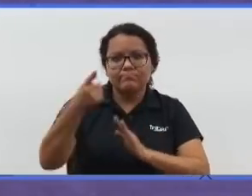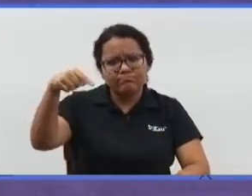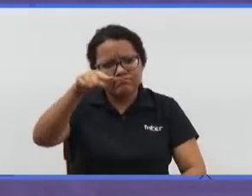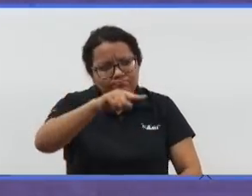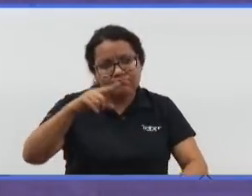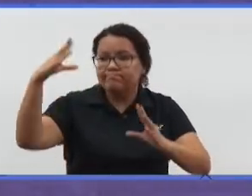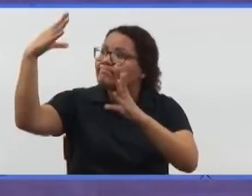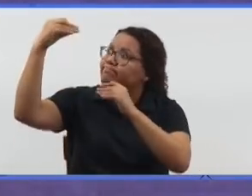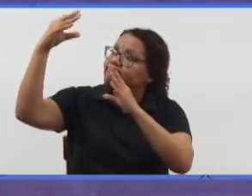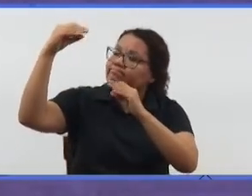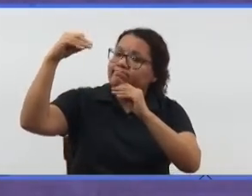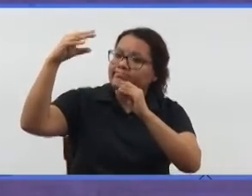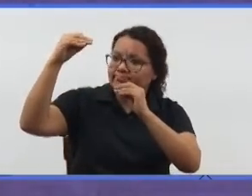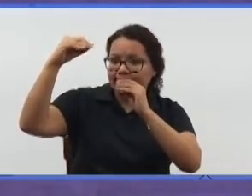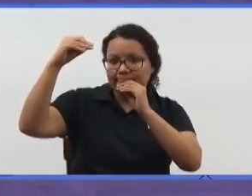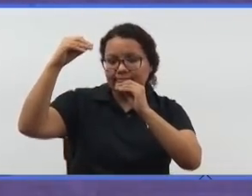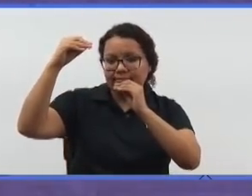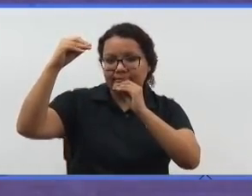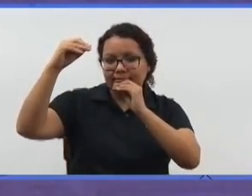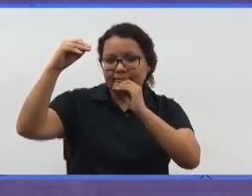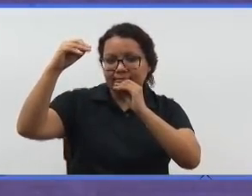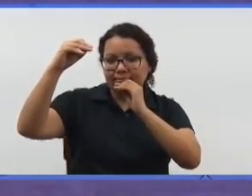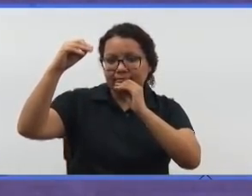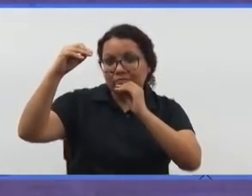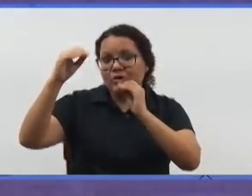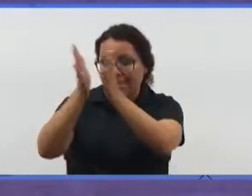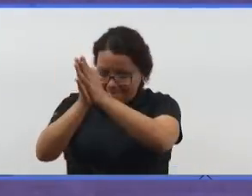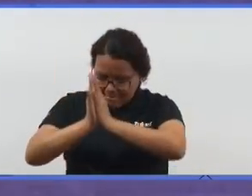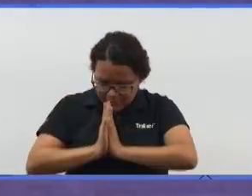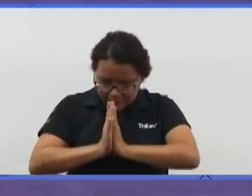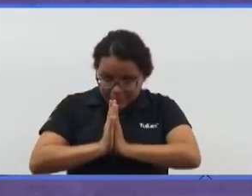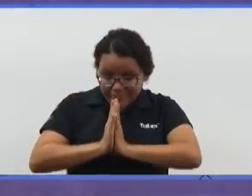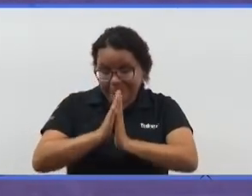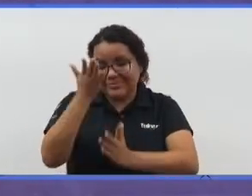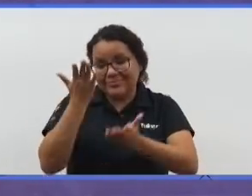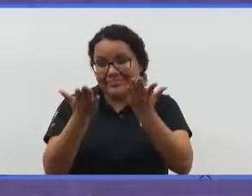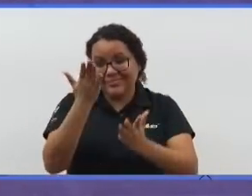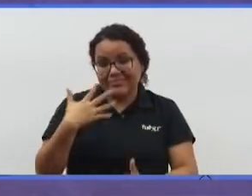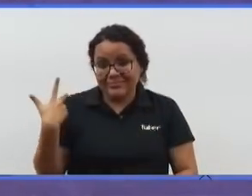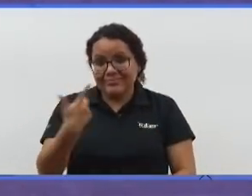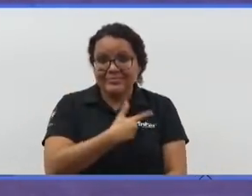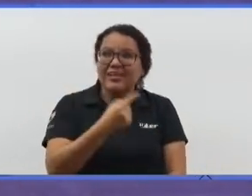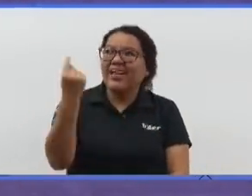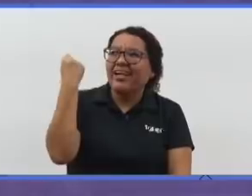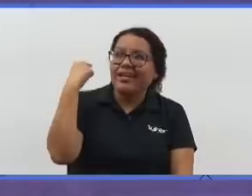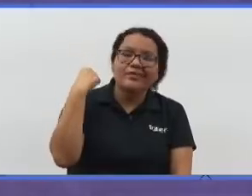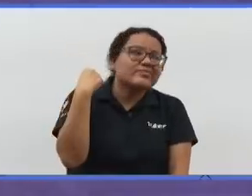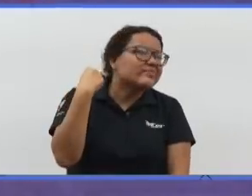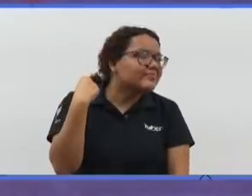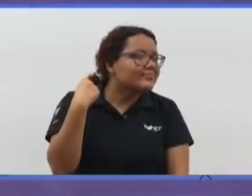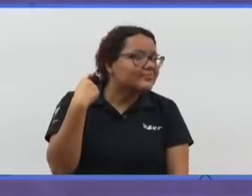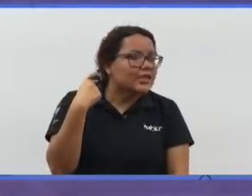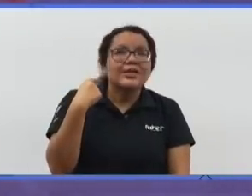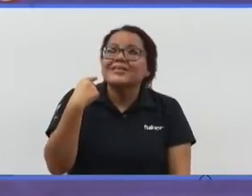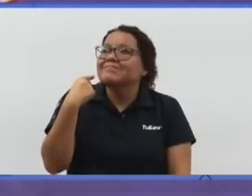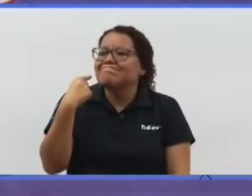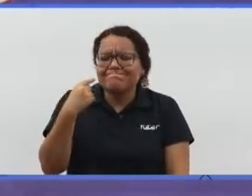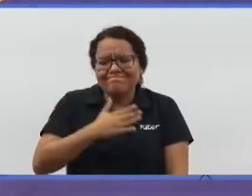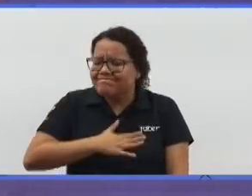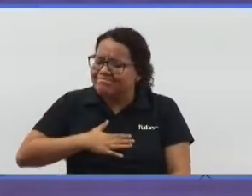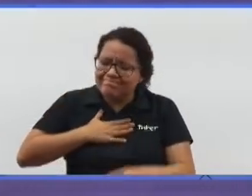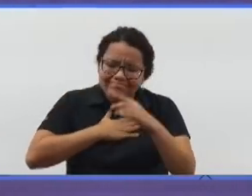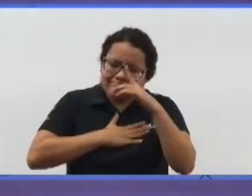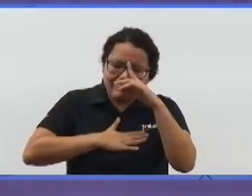con dios y le pidamos perdón por nuestra indiferencia por nuestra frialdad por nuestra falta de